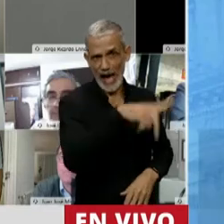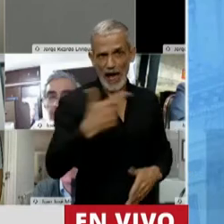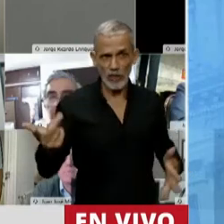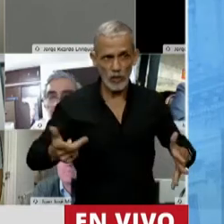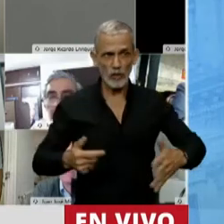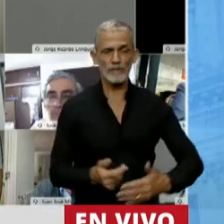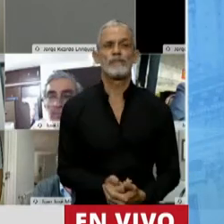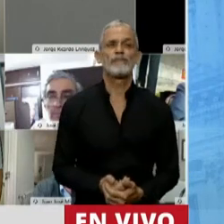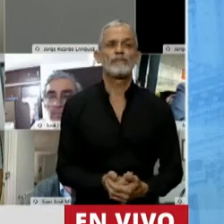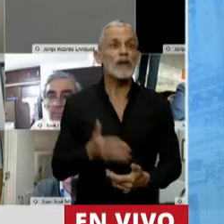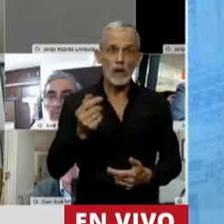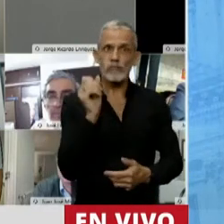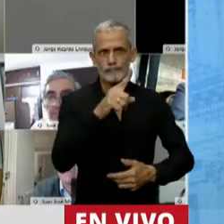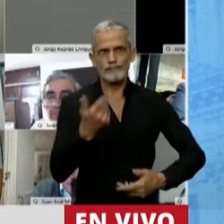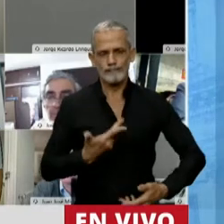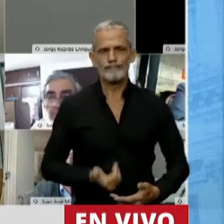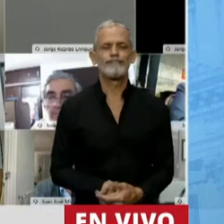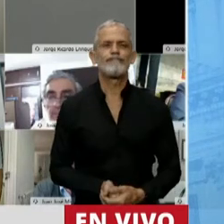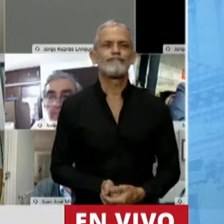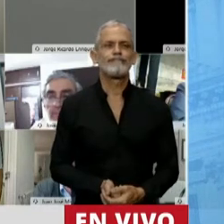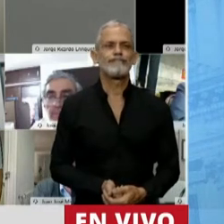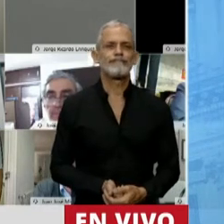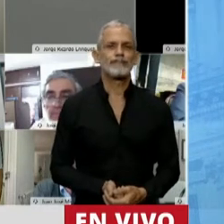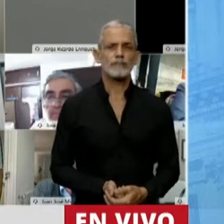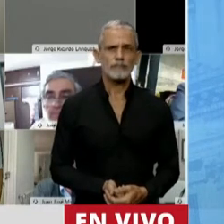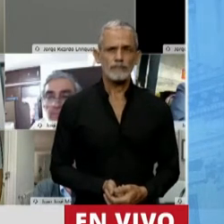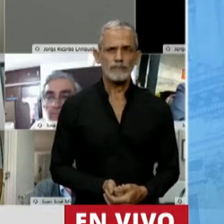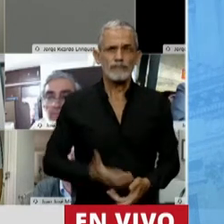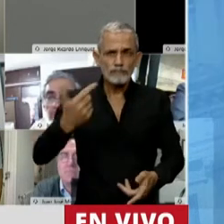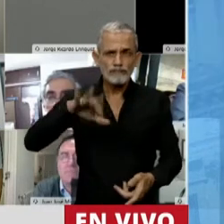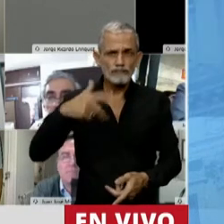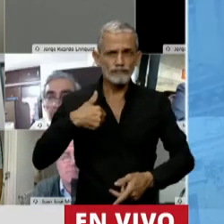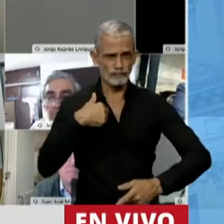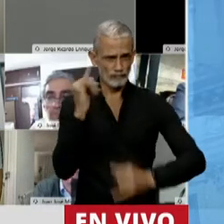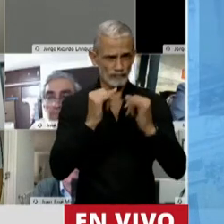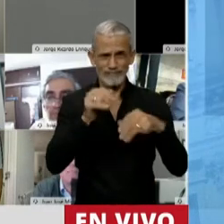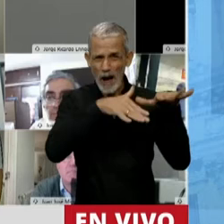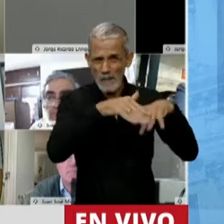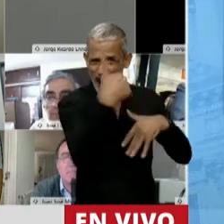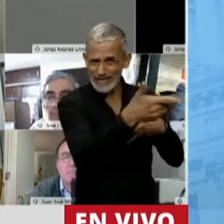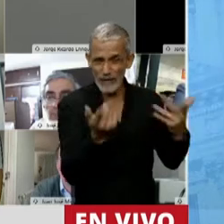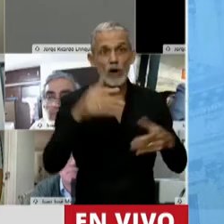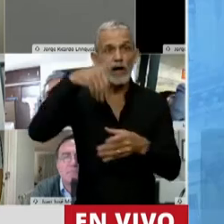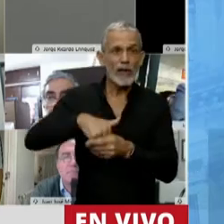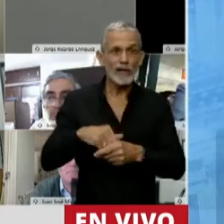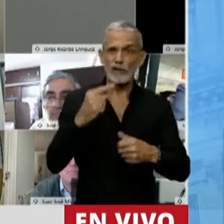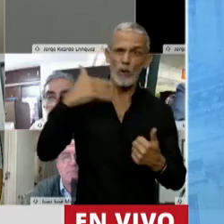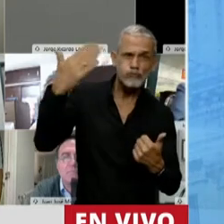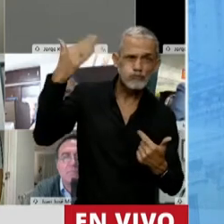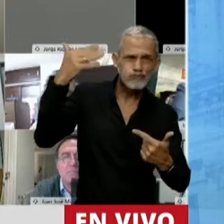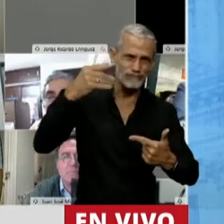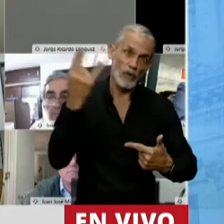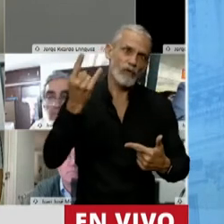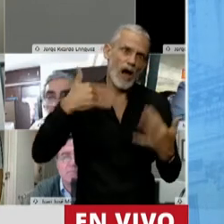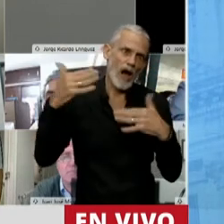y diputados, a través suyo, presidente. Entonces le decía, con una marcha afuera y adentro con un discurso